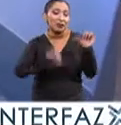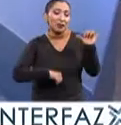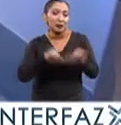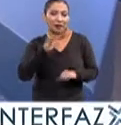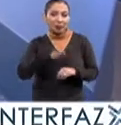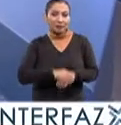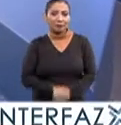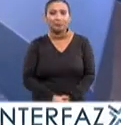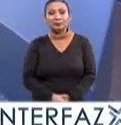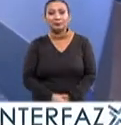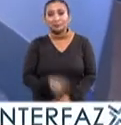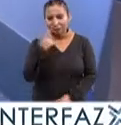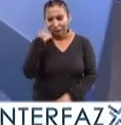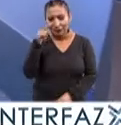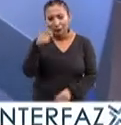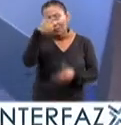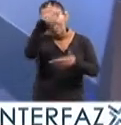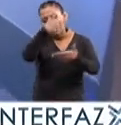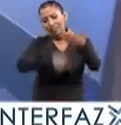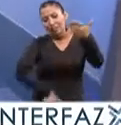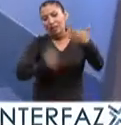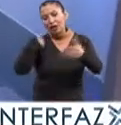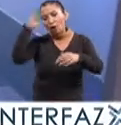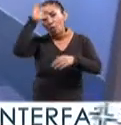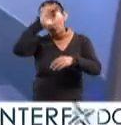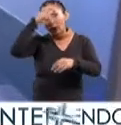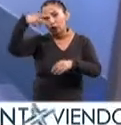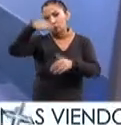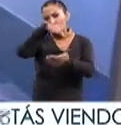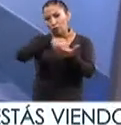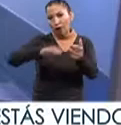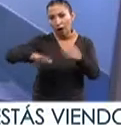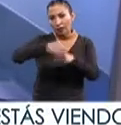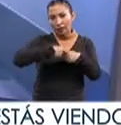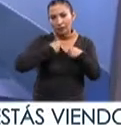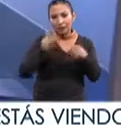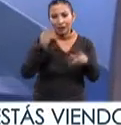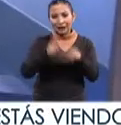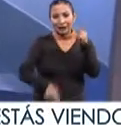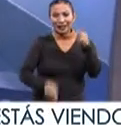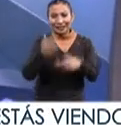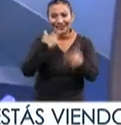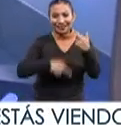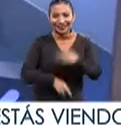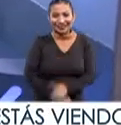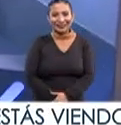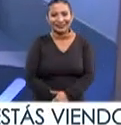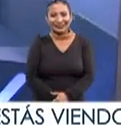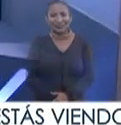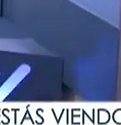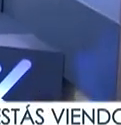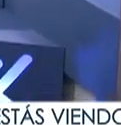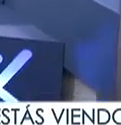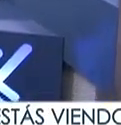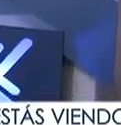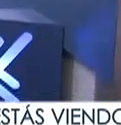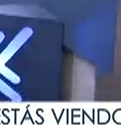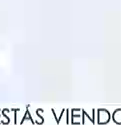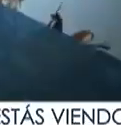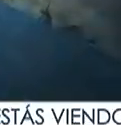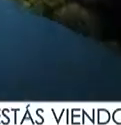actividades más. Así es, cheque las carteleras culturales de su localidad. Vamos a hacer una breve pausa.